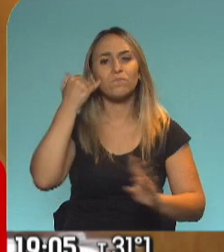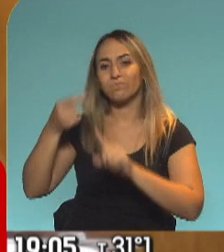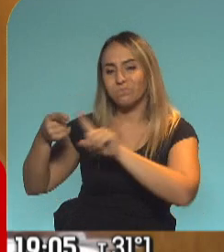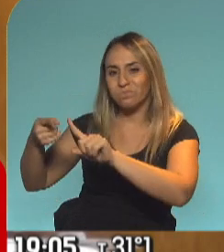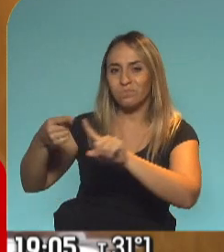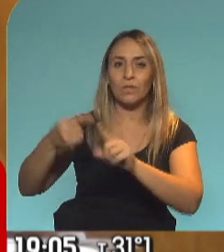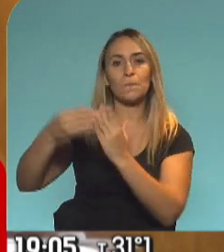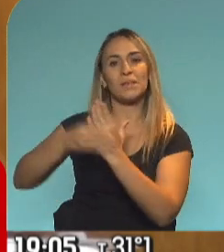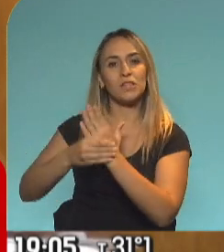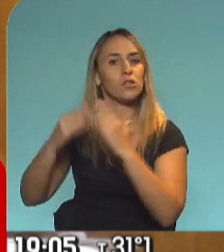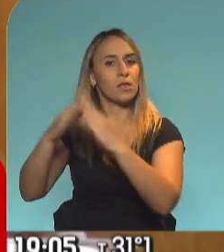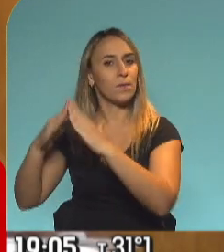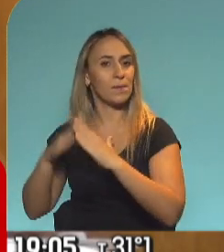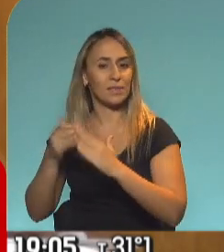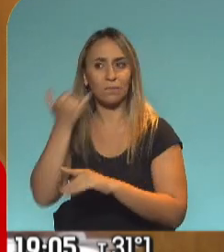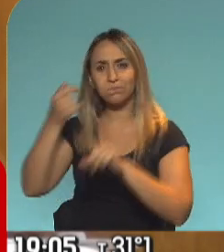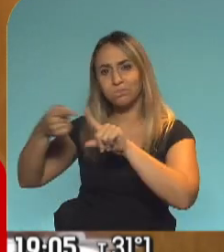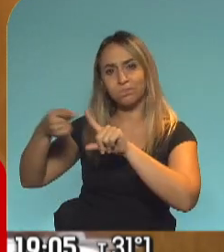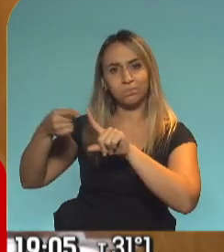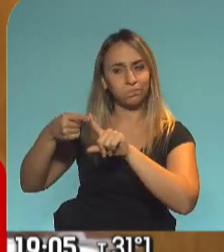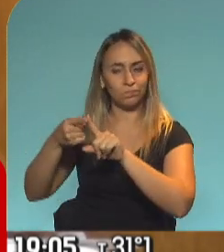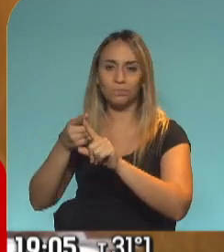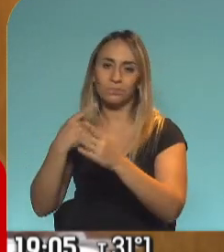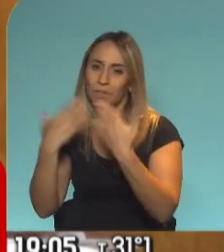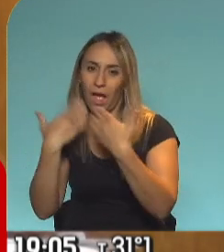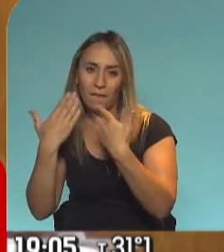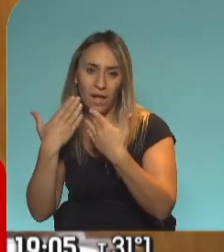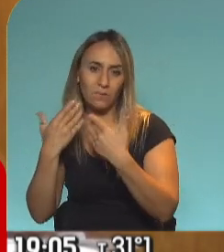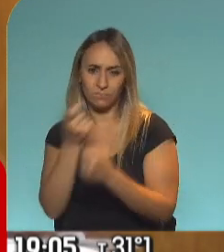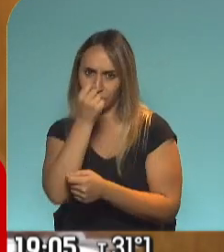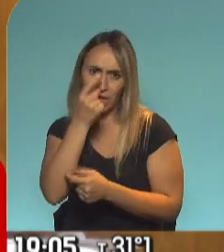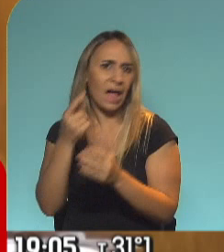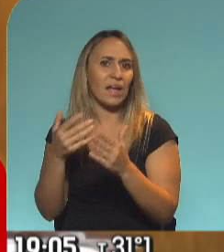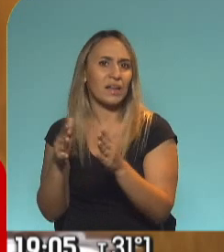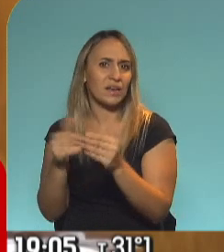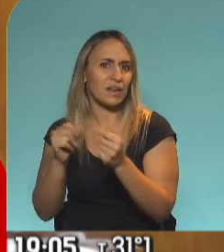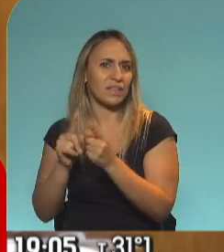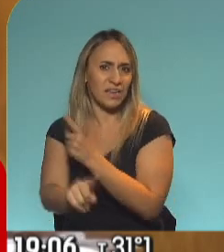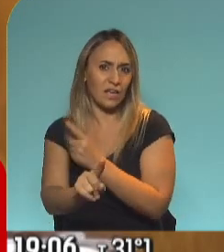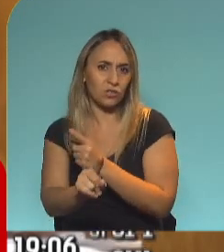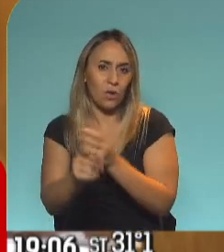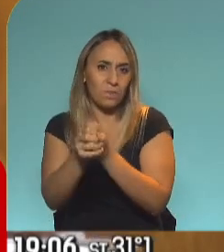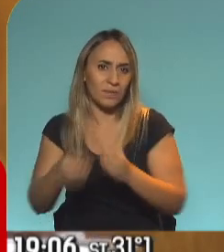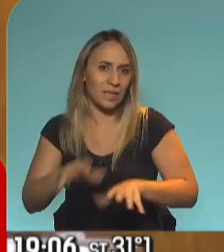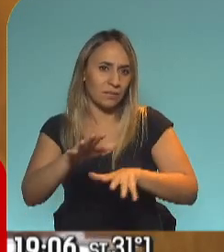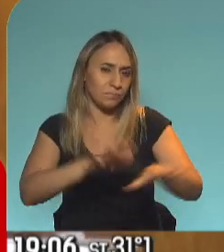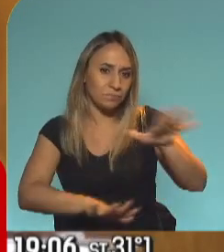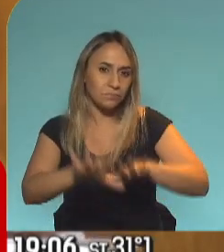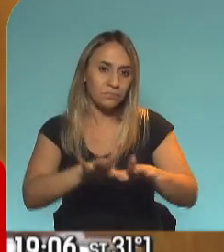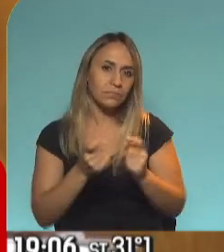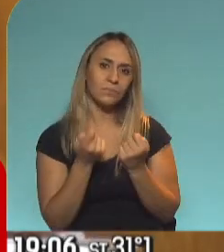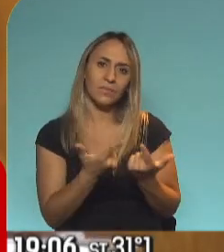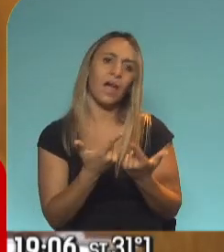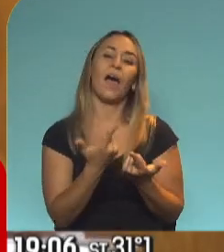nuestro ministro de Vivienda, para que rápidamente activemos parte de lo que le corresponde a San